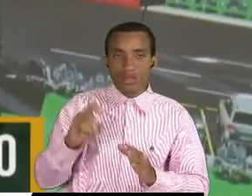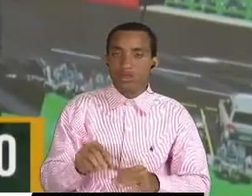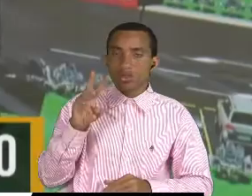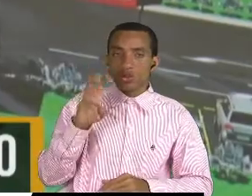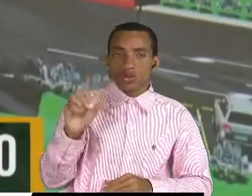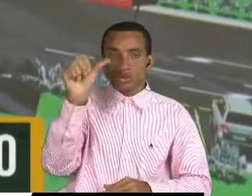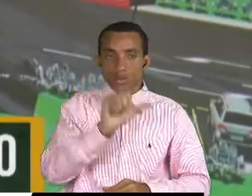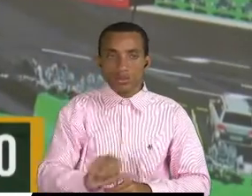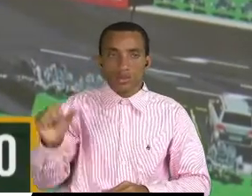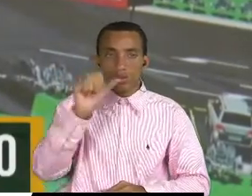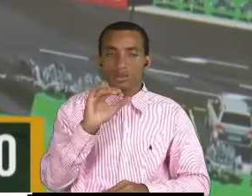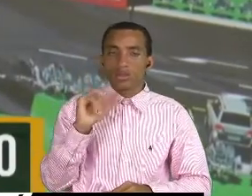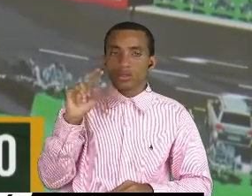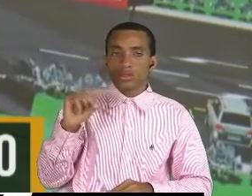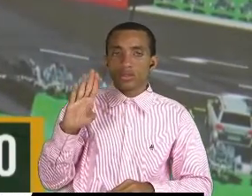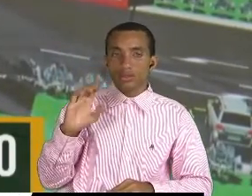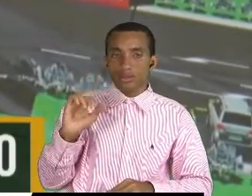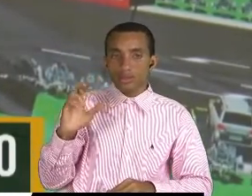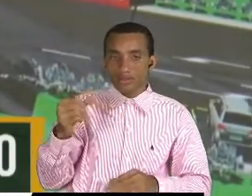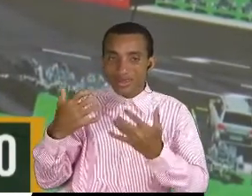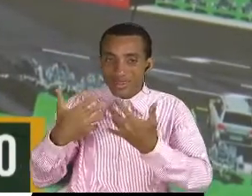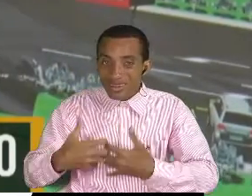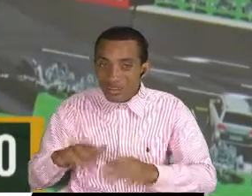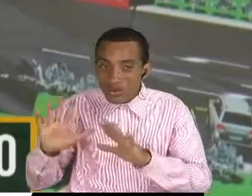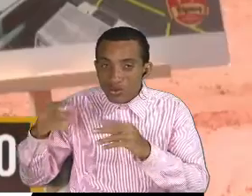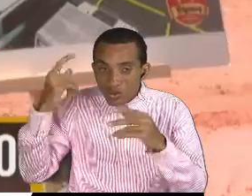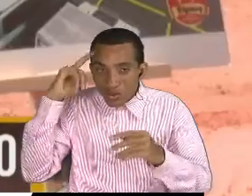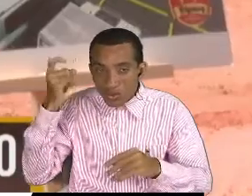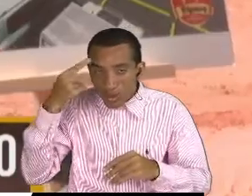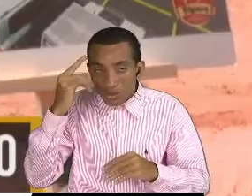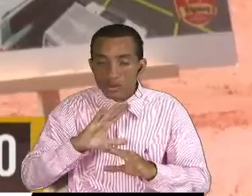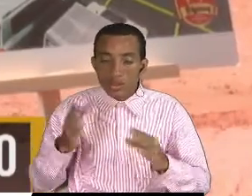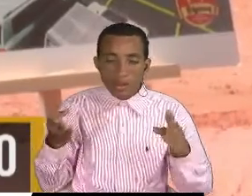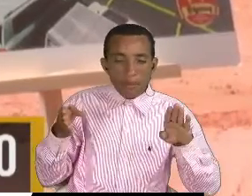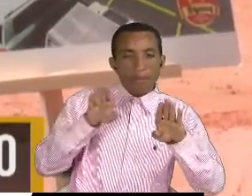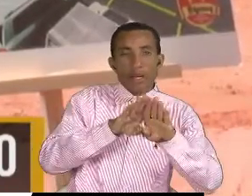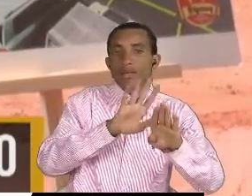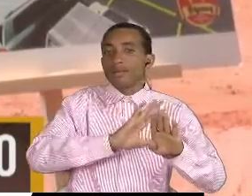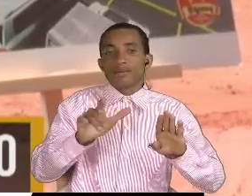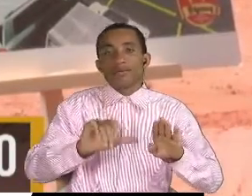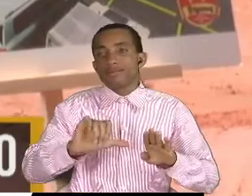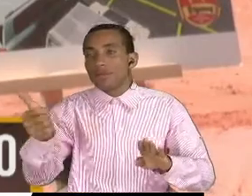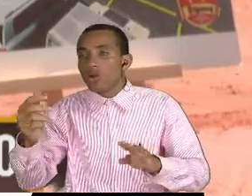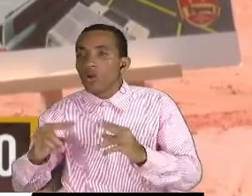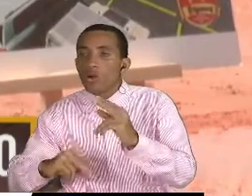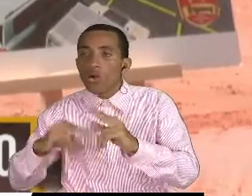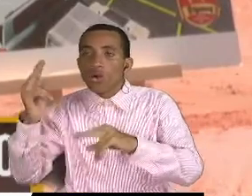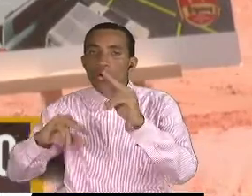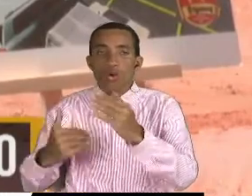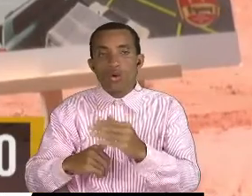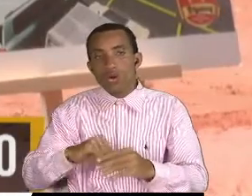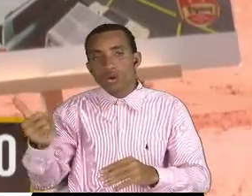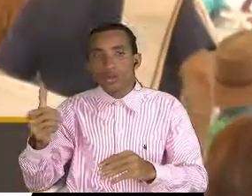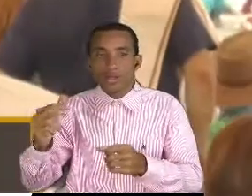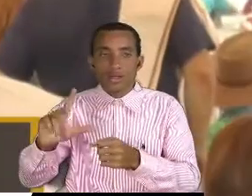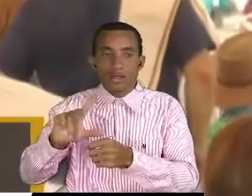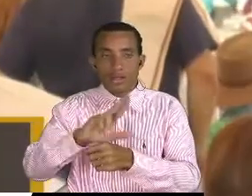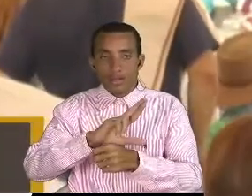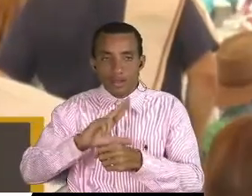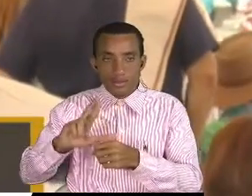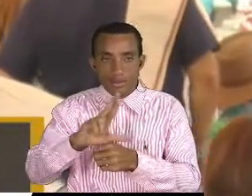INVIMA nos da el ultimato, nos dicen que debemos cerrar las plantas y que debemos construir unas plantas regionales, ahí sí sentamos cabeza y